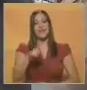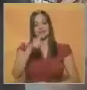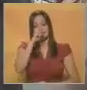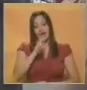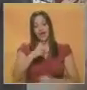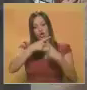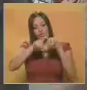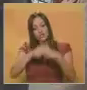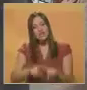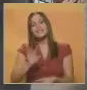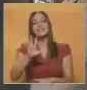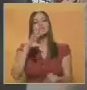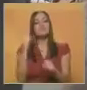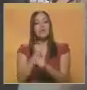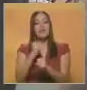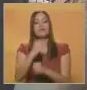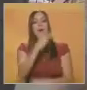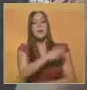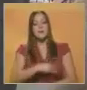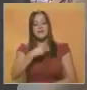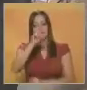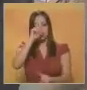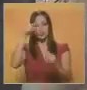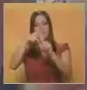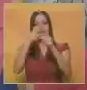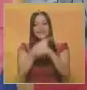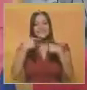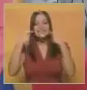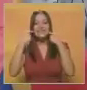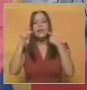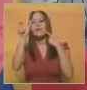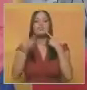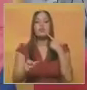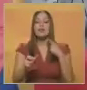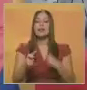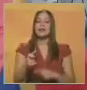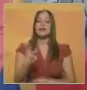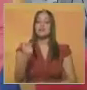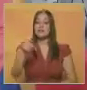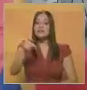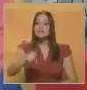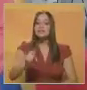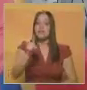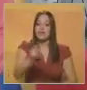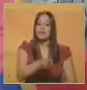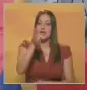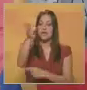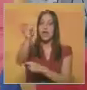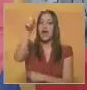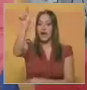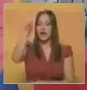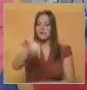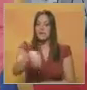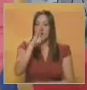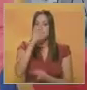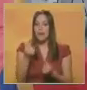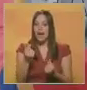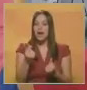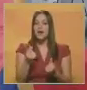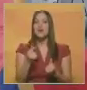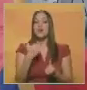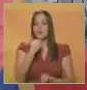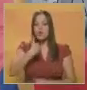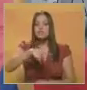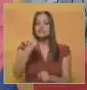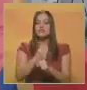realizarán un total de 5 jornadas la misión Sonrisa. Las personas de escasos recursos que requieran prótesis dentales tienen que dirigirse a la superintendencia de bancos y la